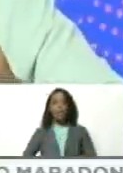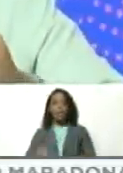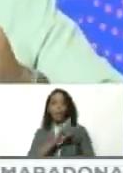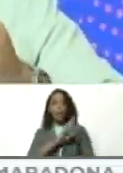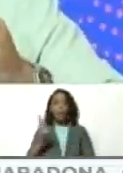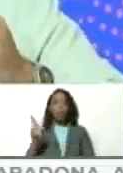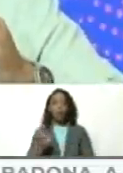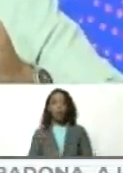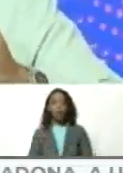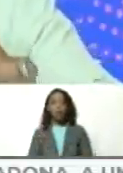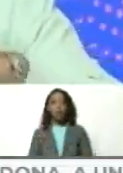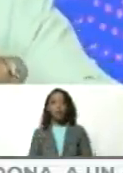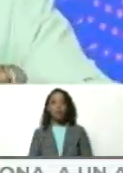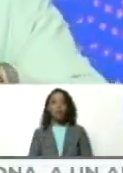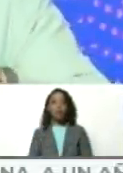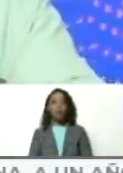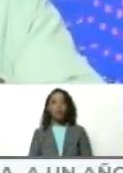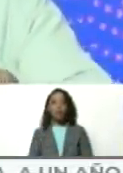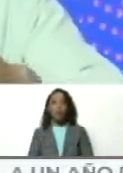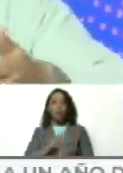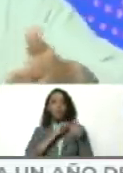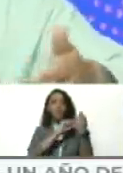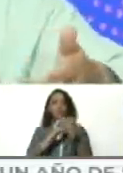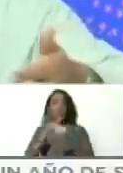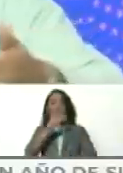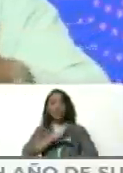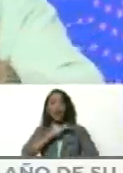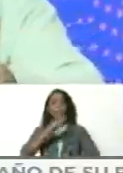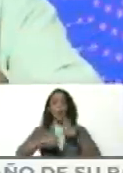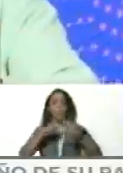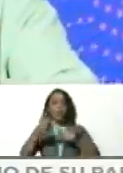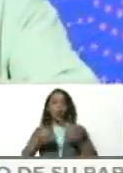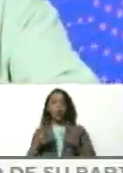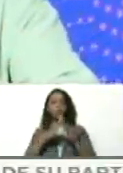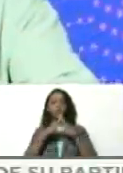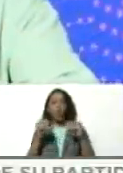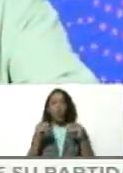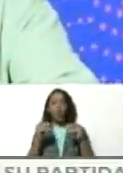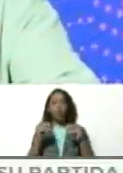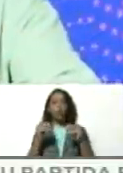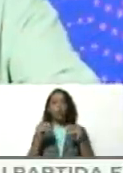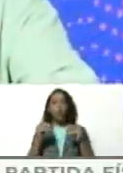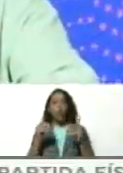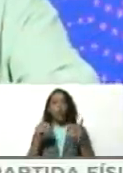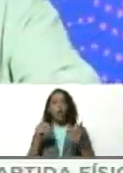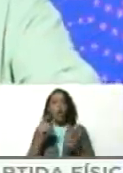República. Un diálogo sociopolítico entre todos los factores.